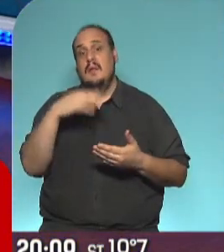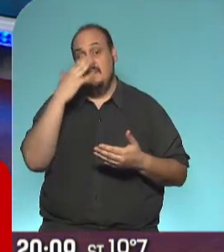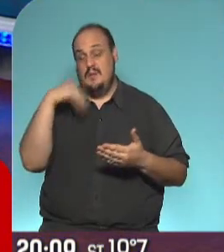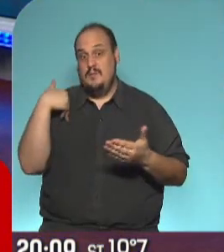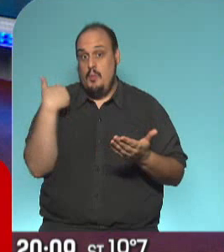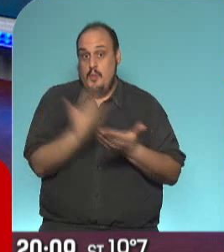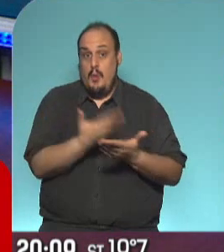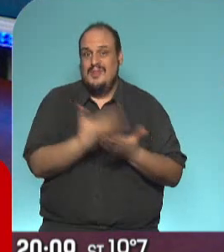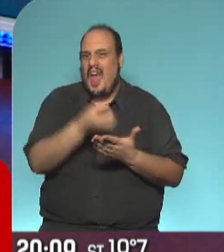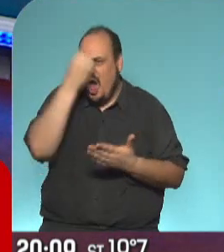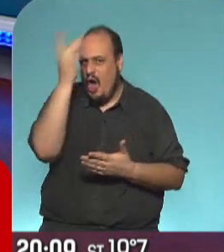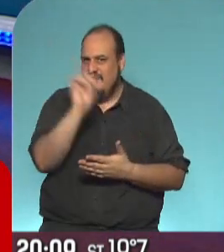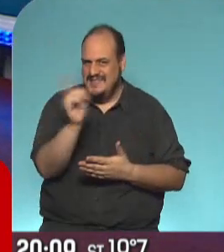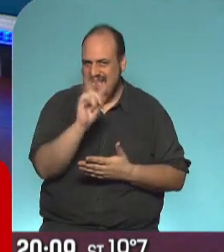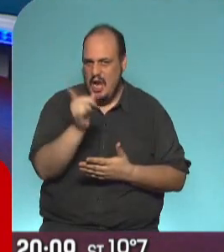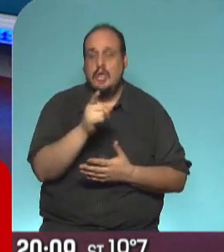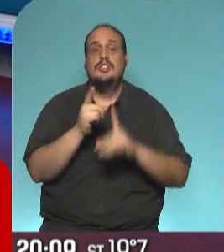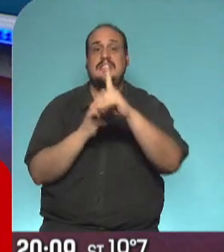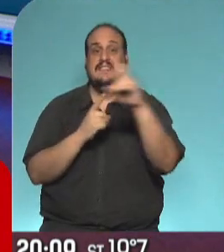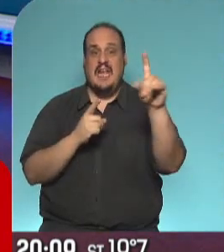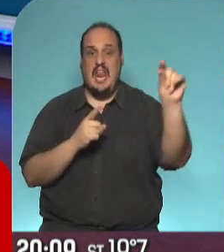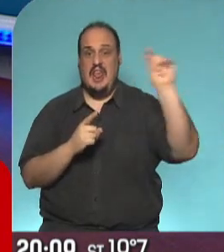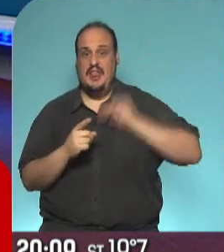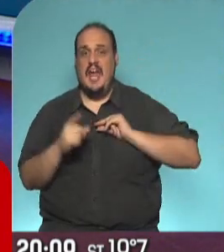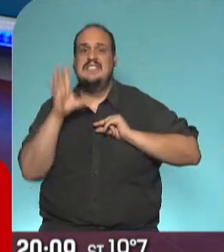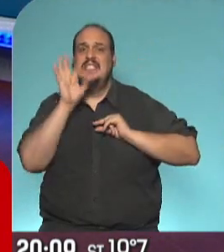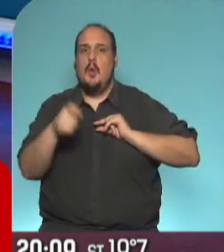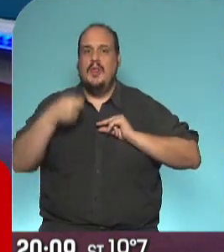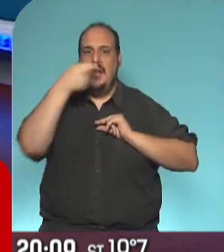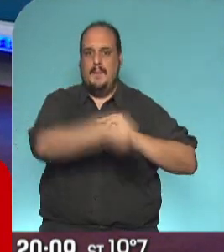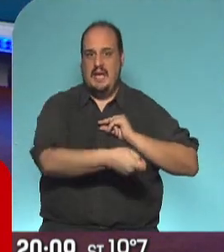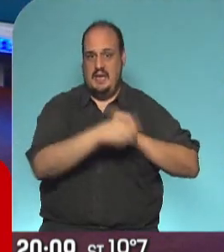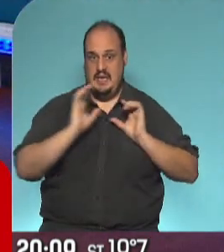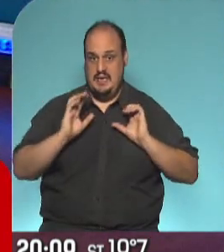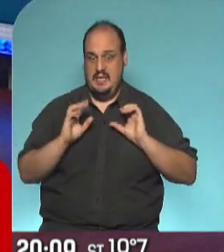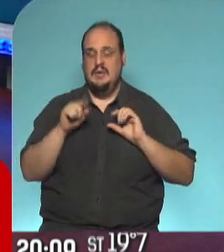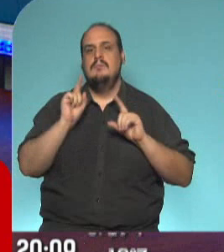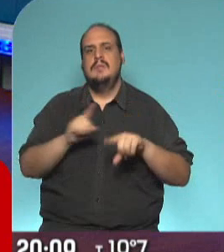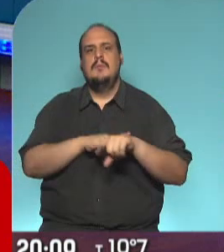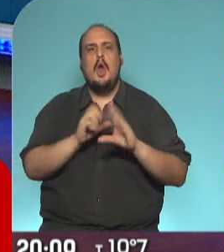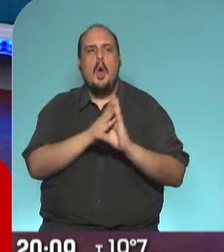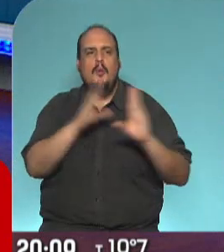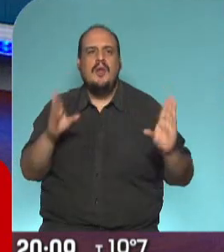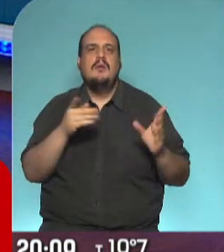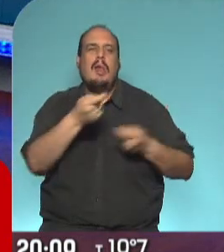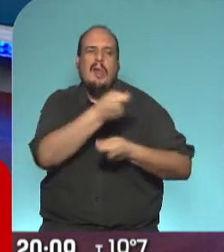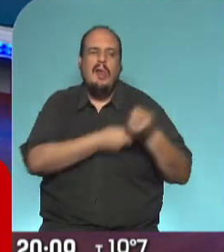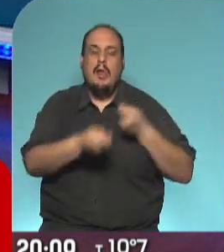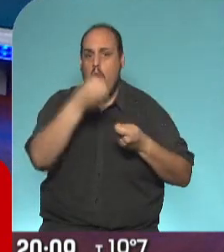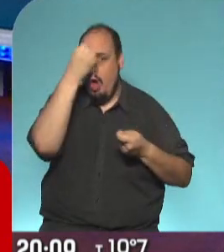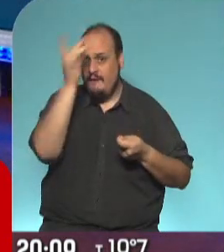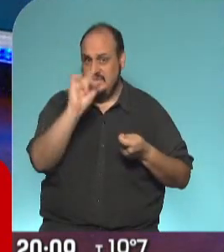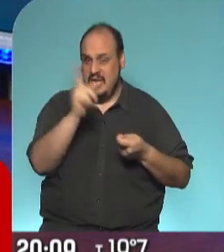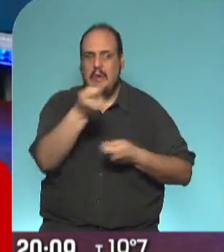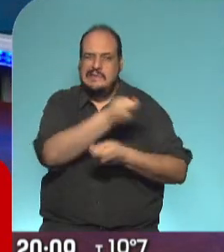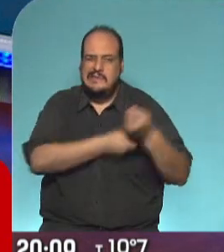esta, $50 cada 100. Bueno, y acá en este periodo, ¿no?, de ofertas no oficiales es donde empezamos a